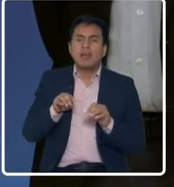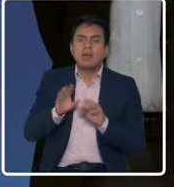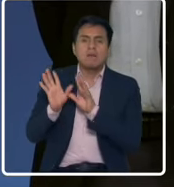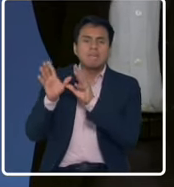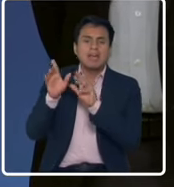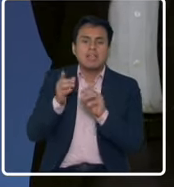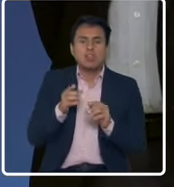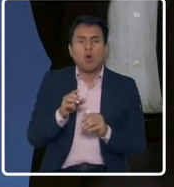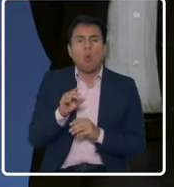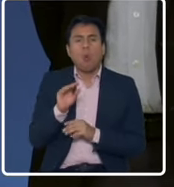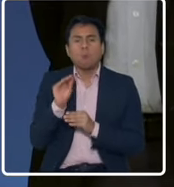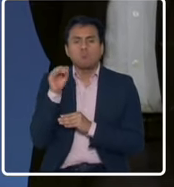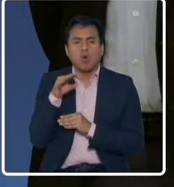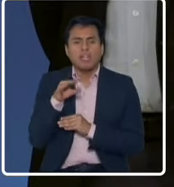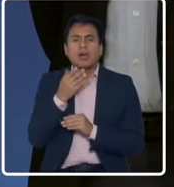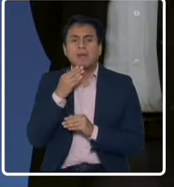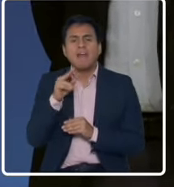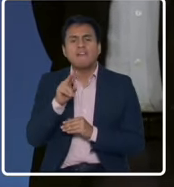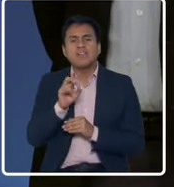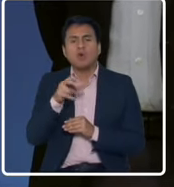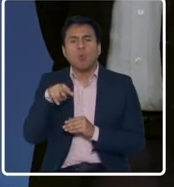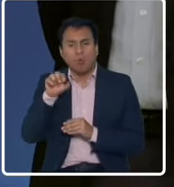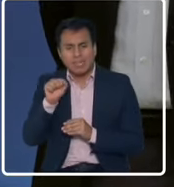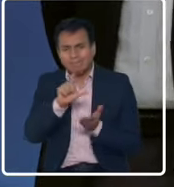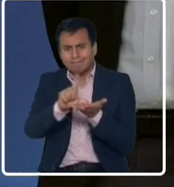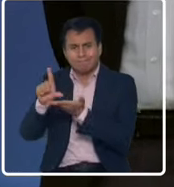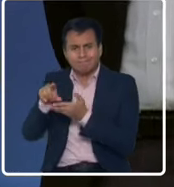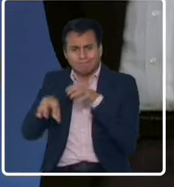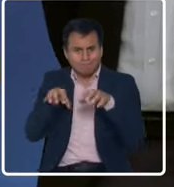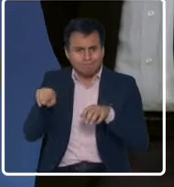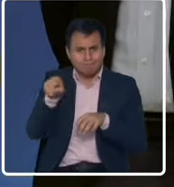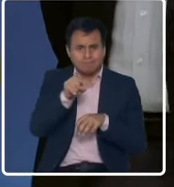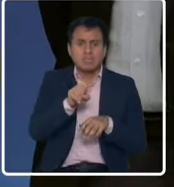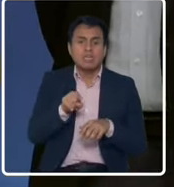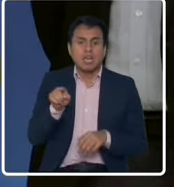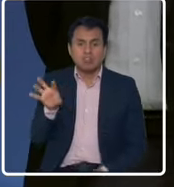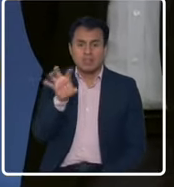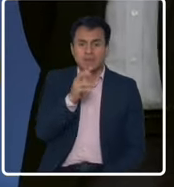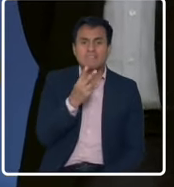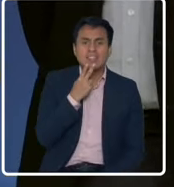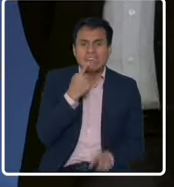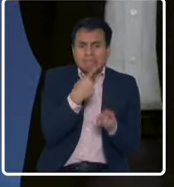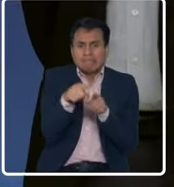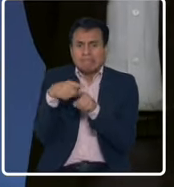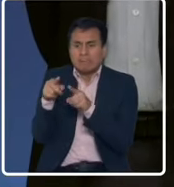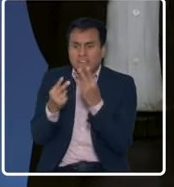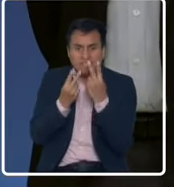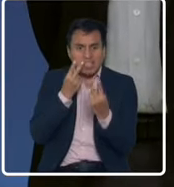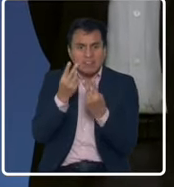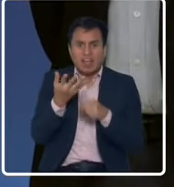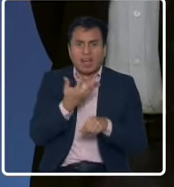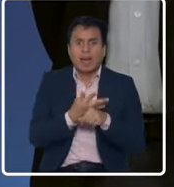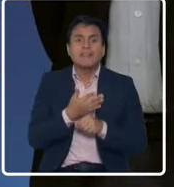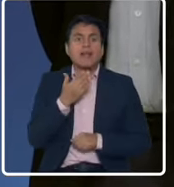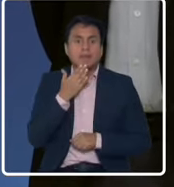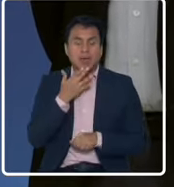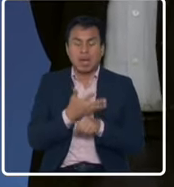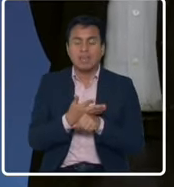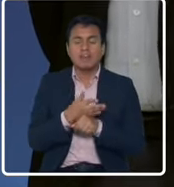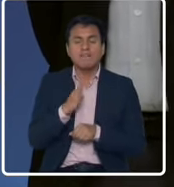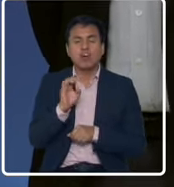Guanacos vicuñas pero no solamente son ecosistemas que tienen esta biodiversidad visible sino que también